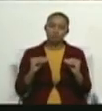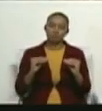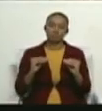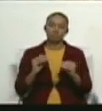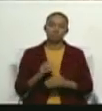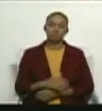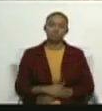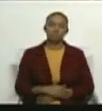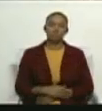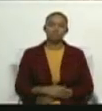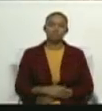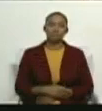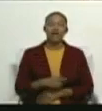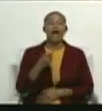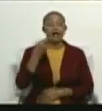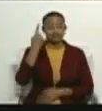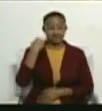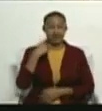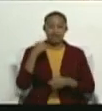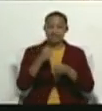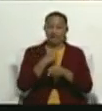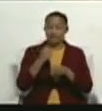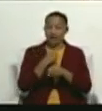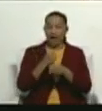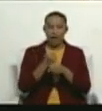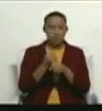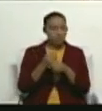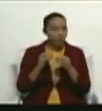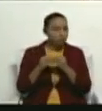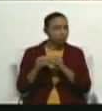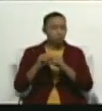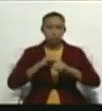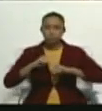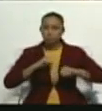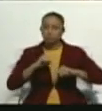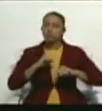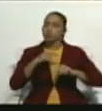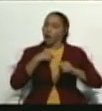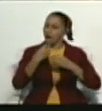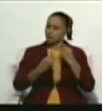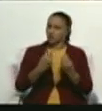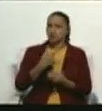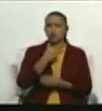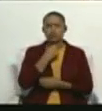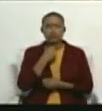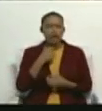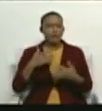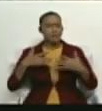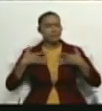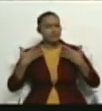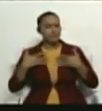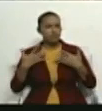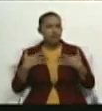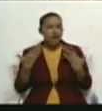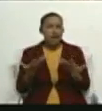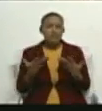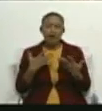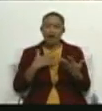Hasta ayer trabajando, haciendo lo que disfrutaba, lo que le gustaba, a lo que había entregado su vida.